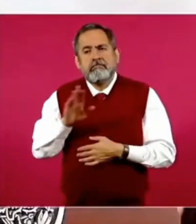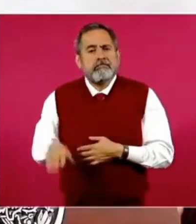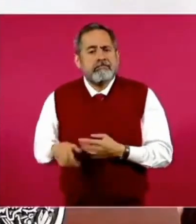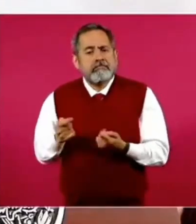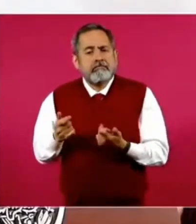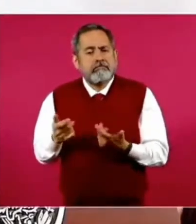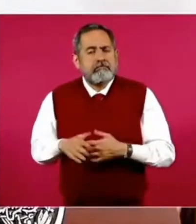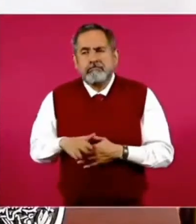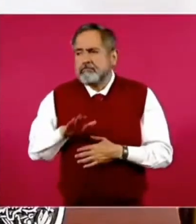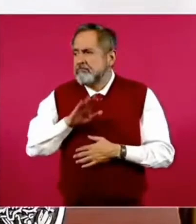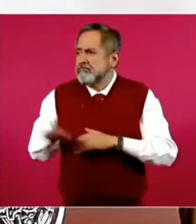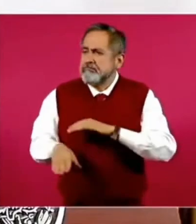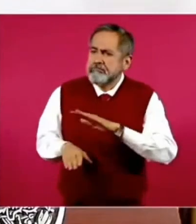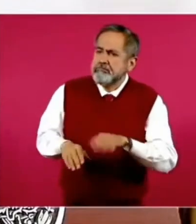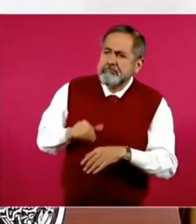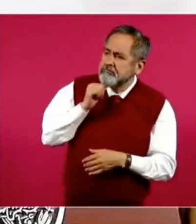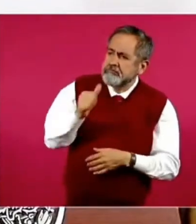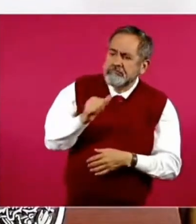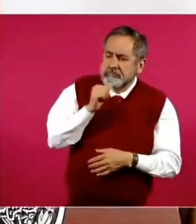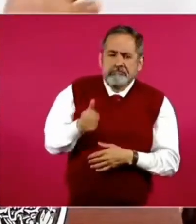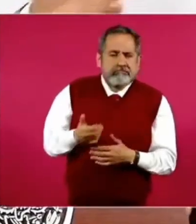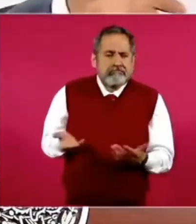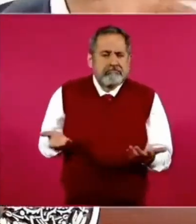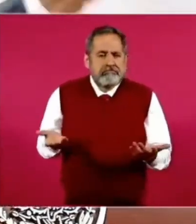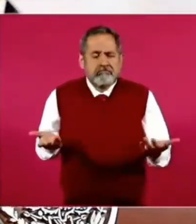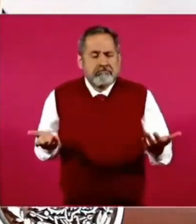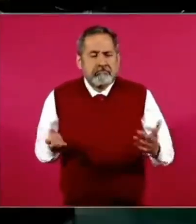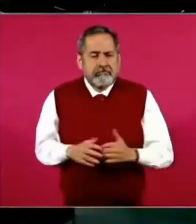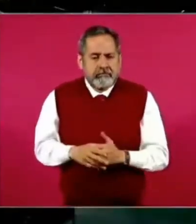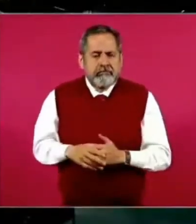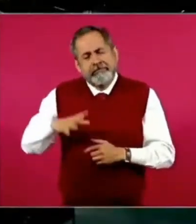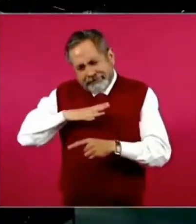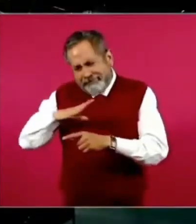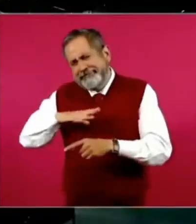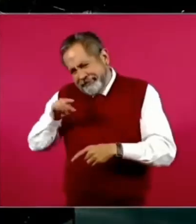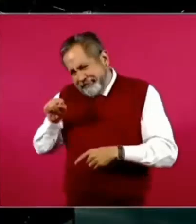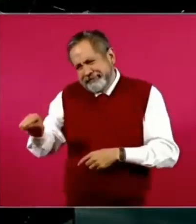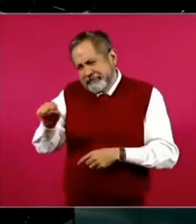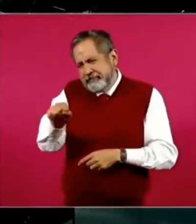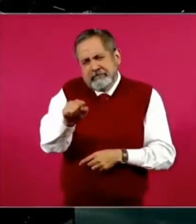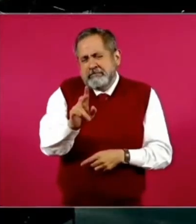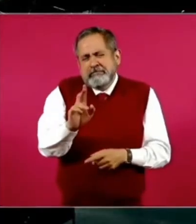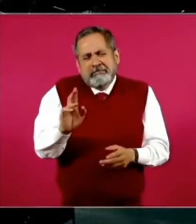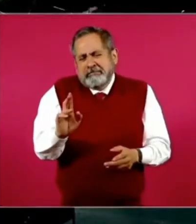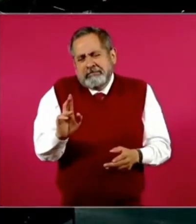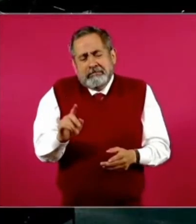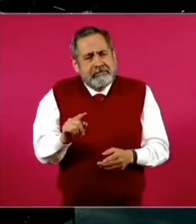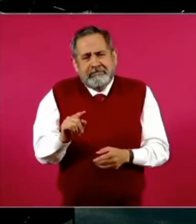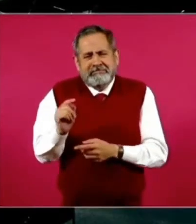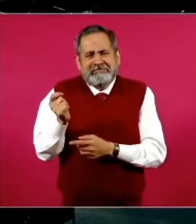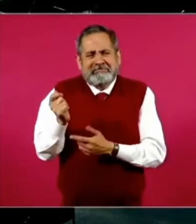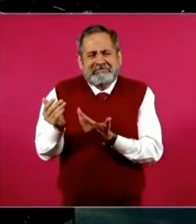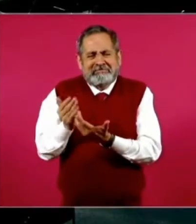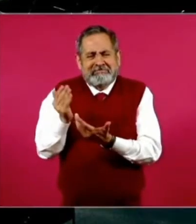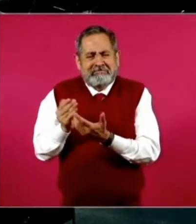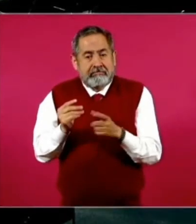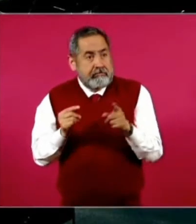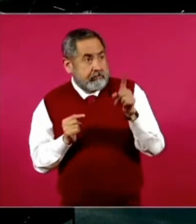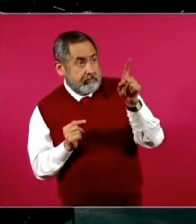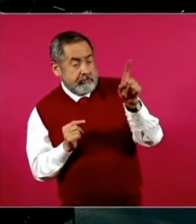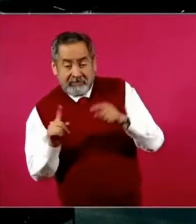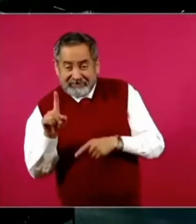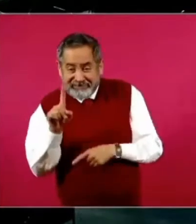no tenemos muertes por fentanilo? Hay, pero nada que ver con los